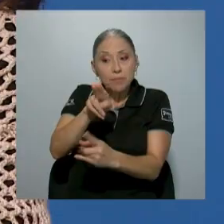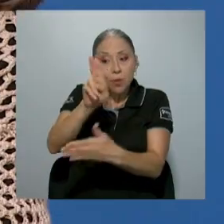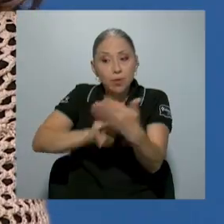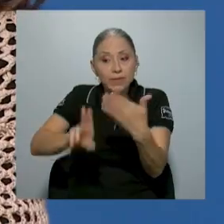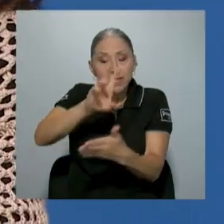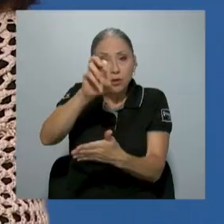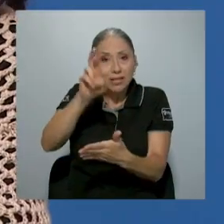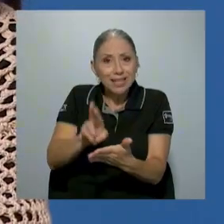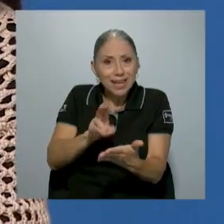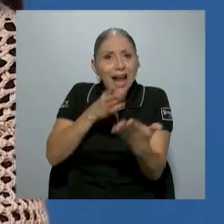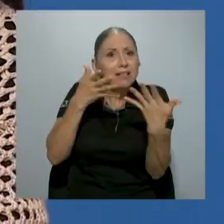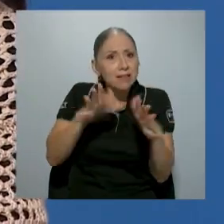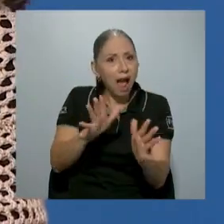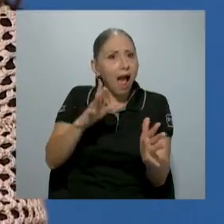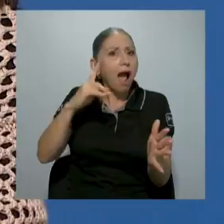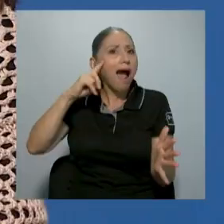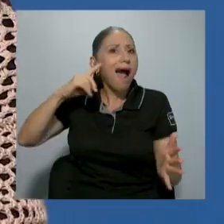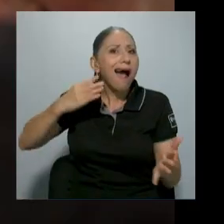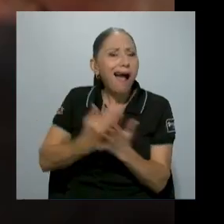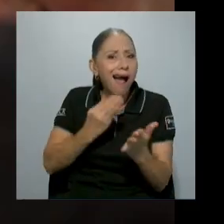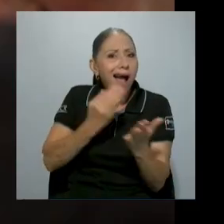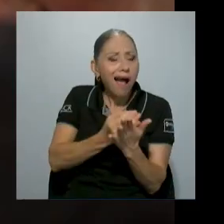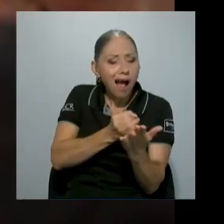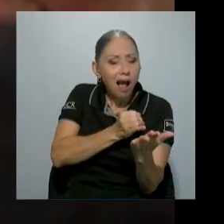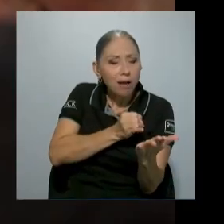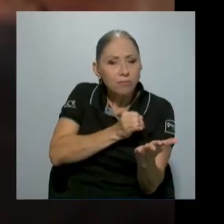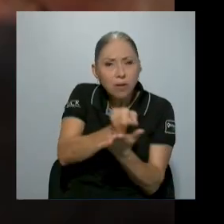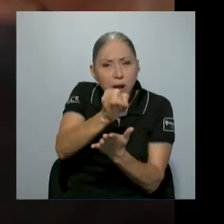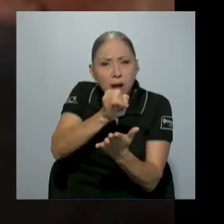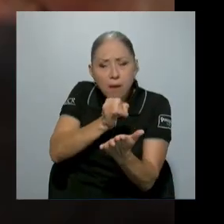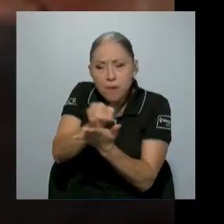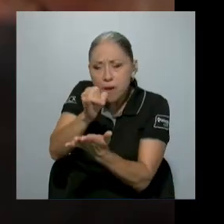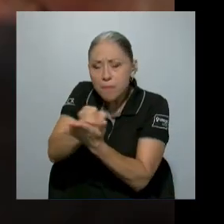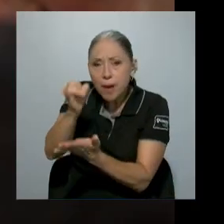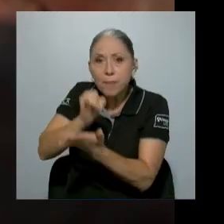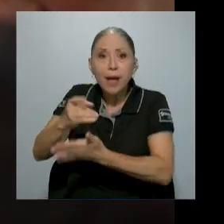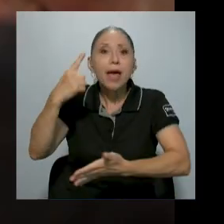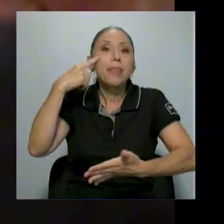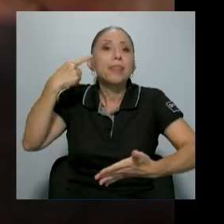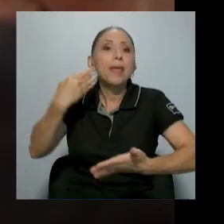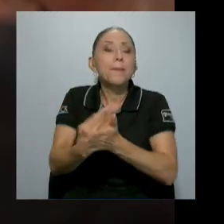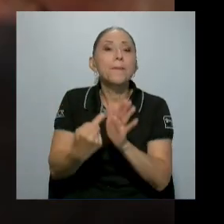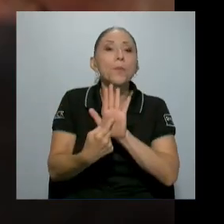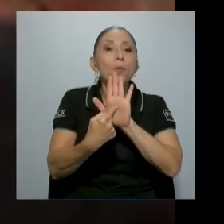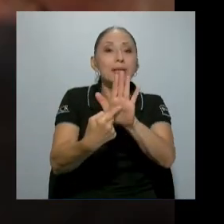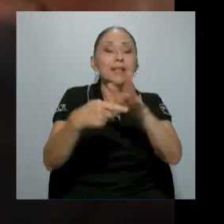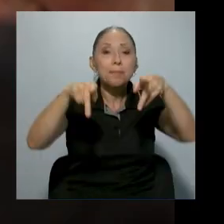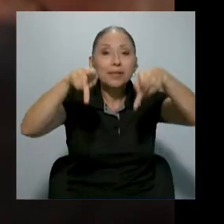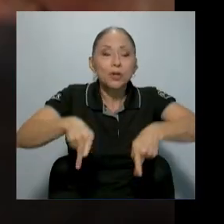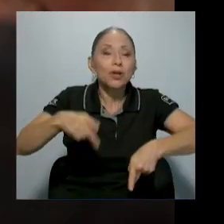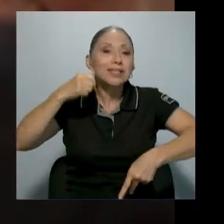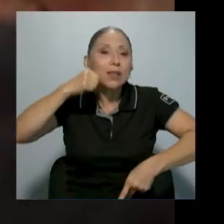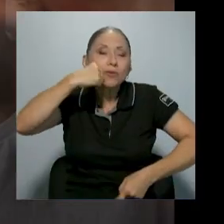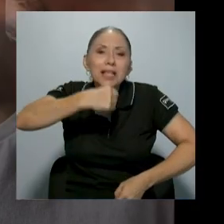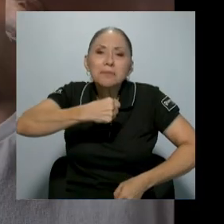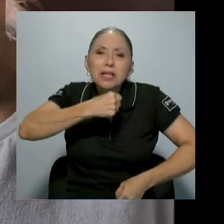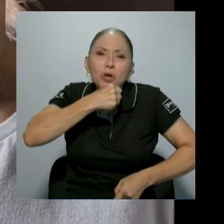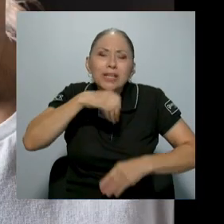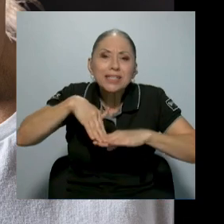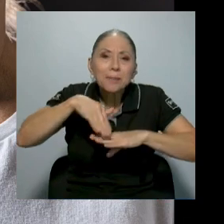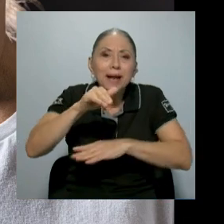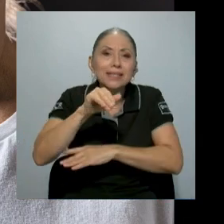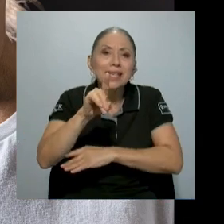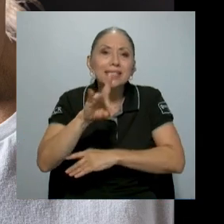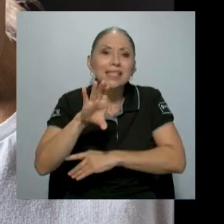cabo demuestran que las personas adultas mayores centenarias presentan menos riesgos